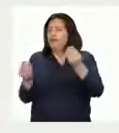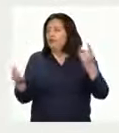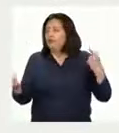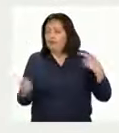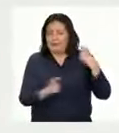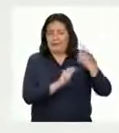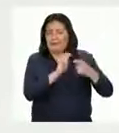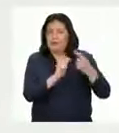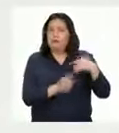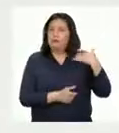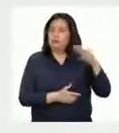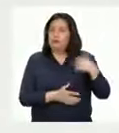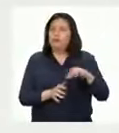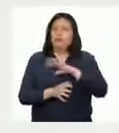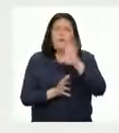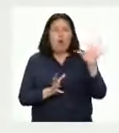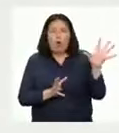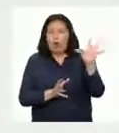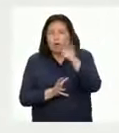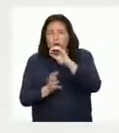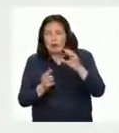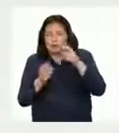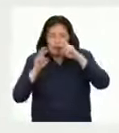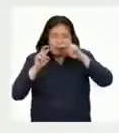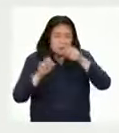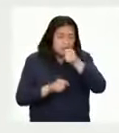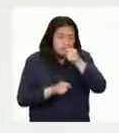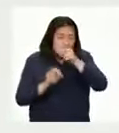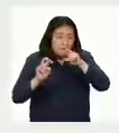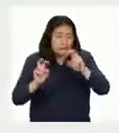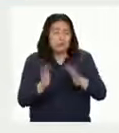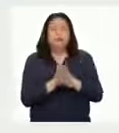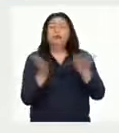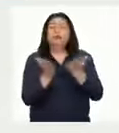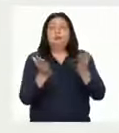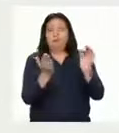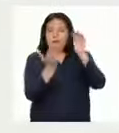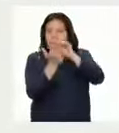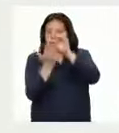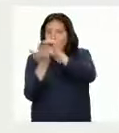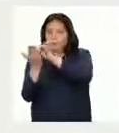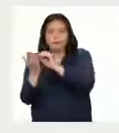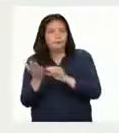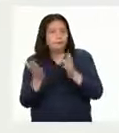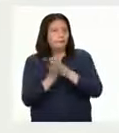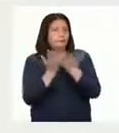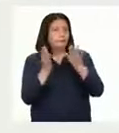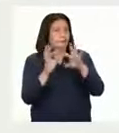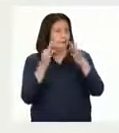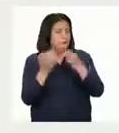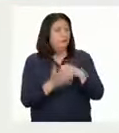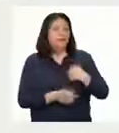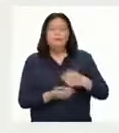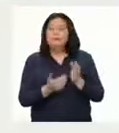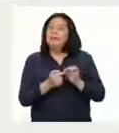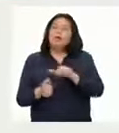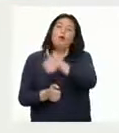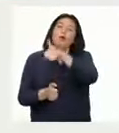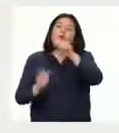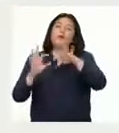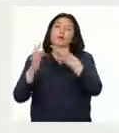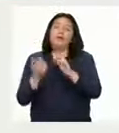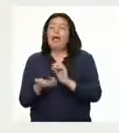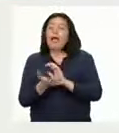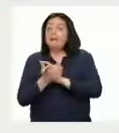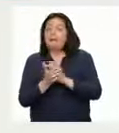tradiciones. Registraremos toda nuestra investigación en un álbum familiar. Este nos permitirá dar a conocer a otros familiares y amigos